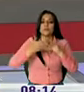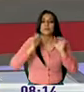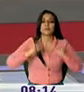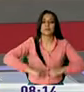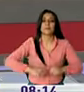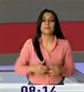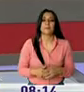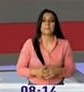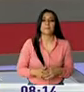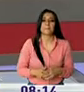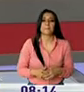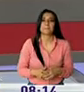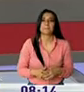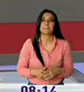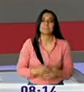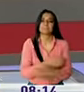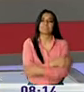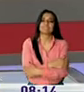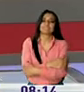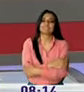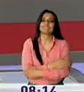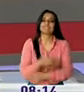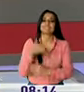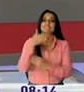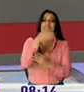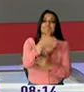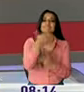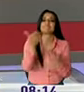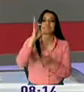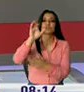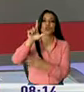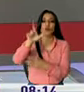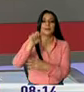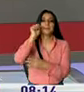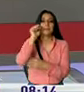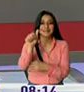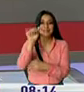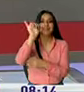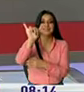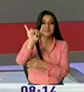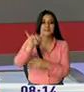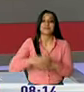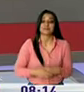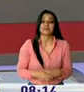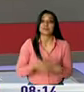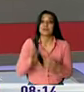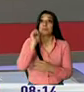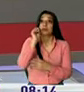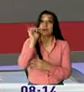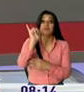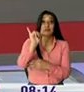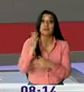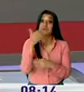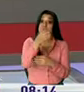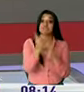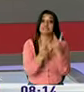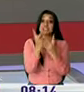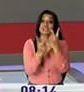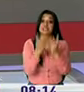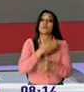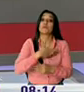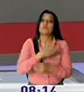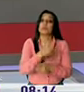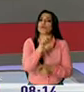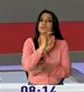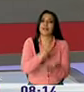que, con un abrazo enorme, nos vemos en la Tola Colonial el día de mañana, ya mañana sábado. Así que, por favor, no falte a